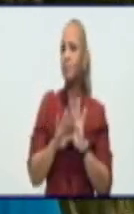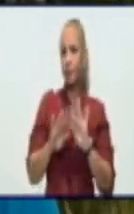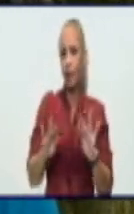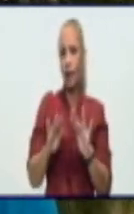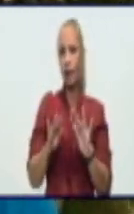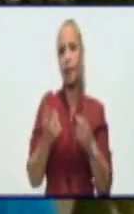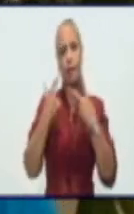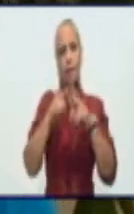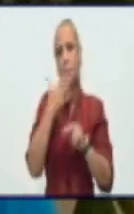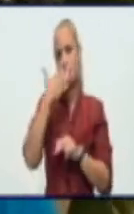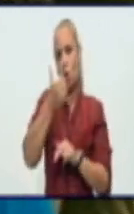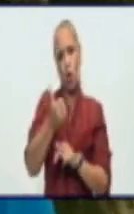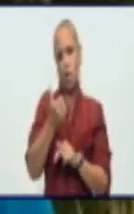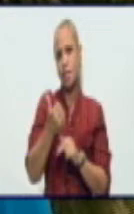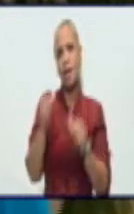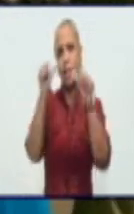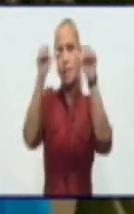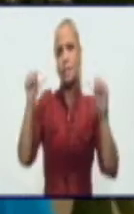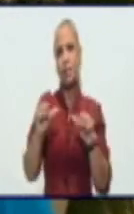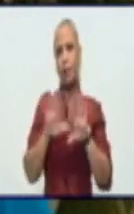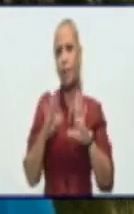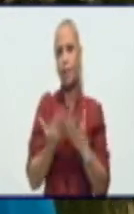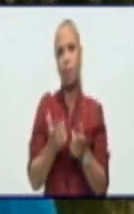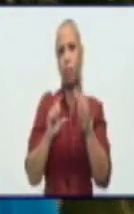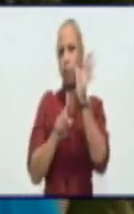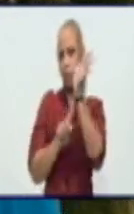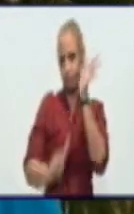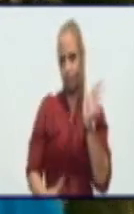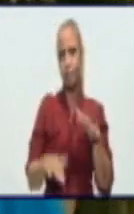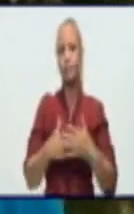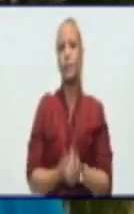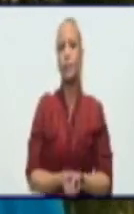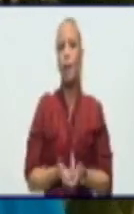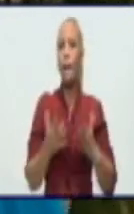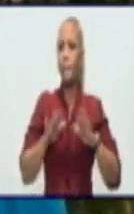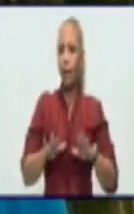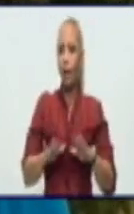sistema, que bueno, a partir de que se sincronicen estas dos plantas, esperamos